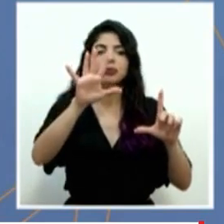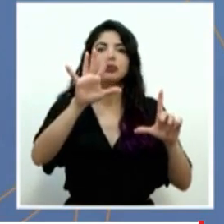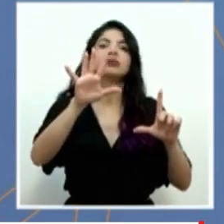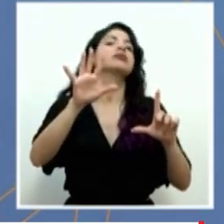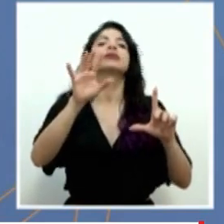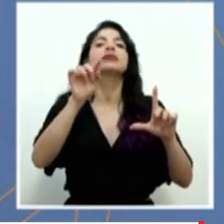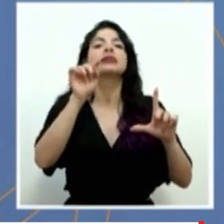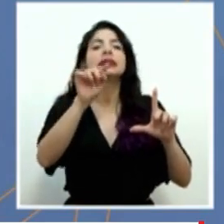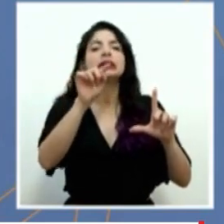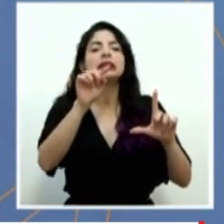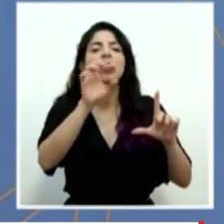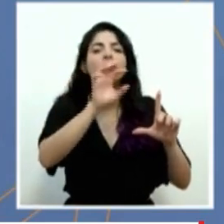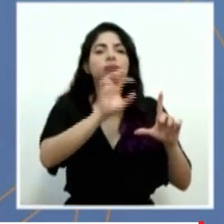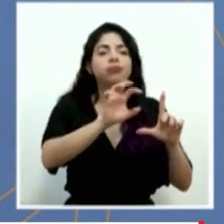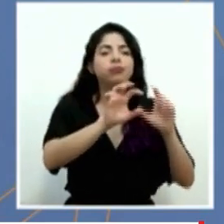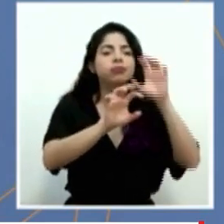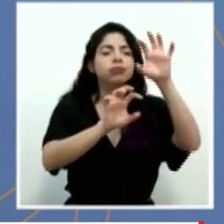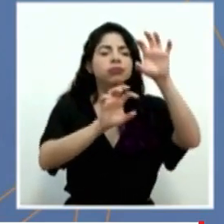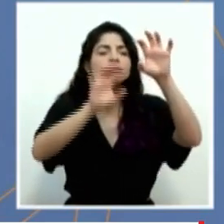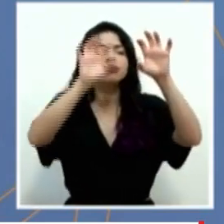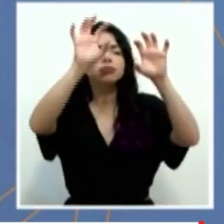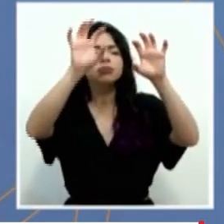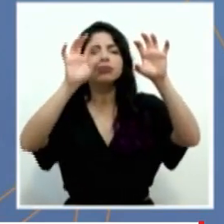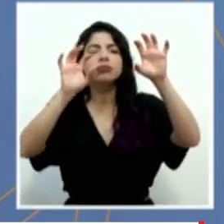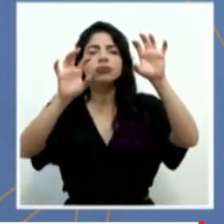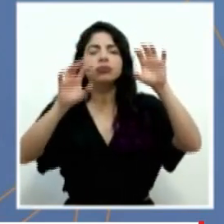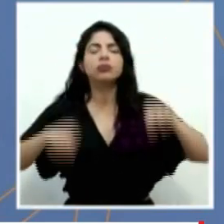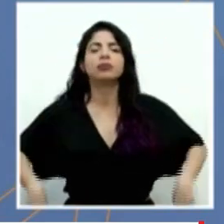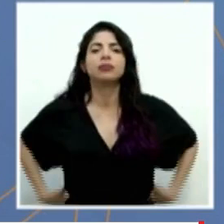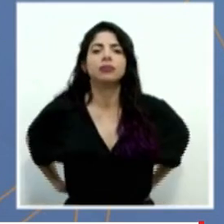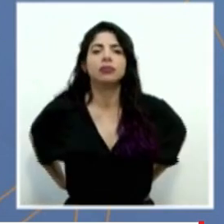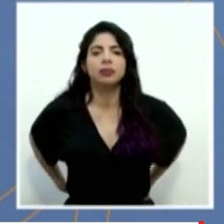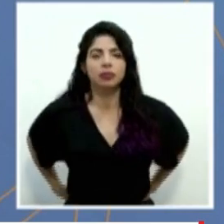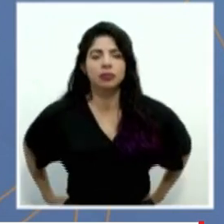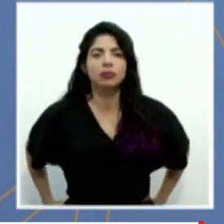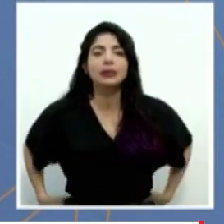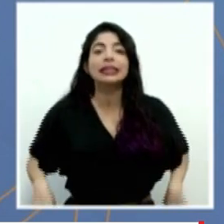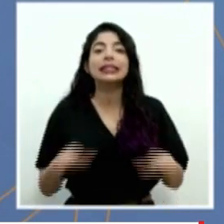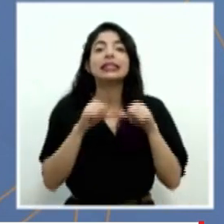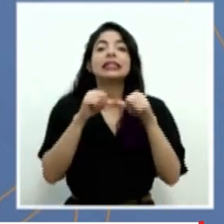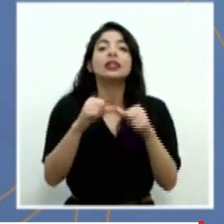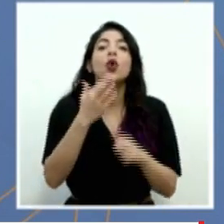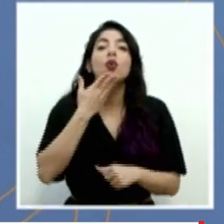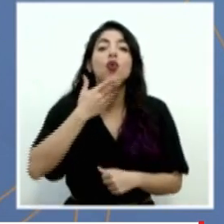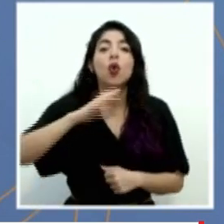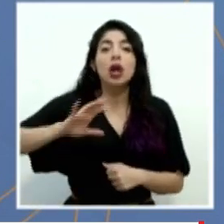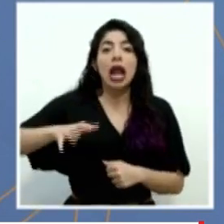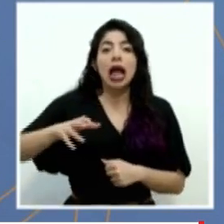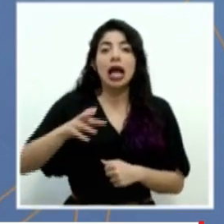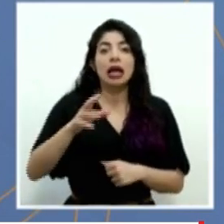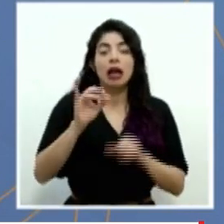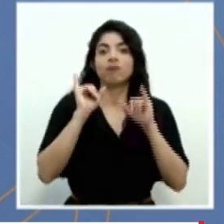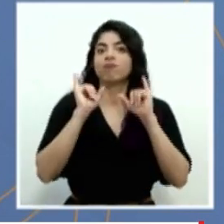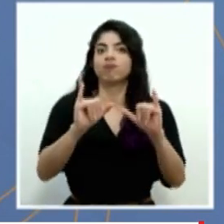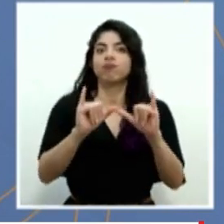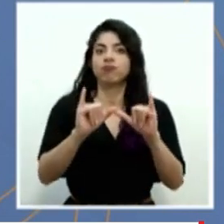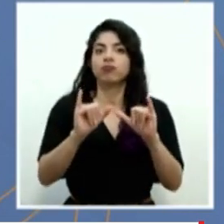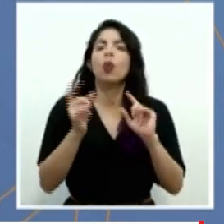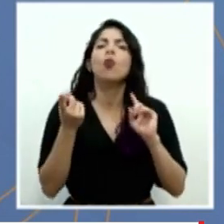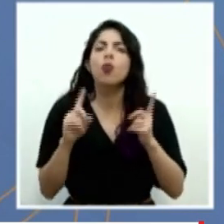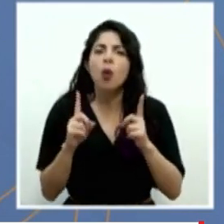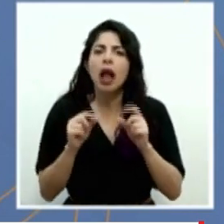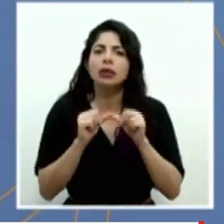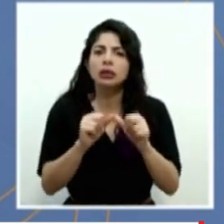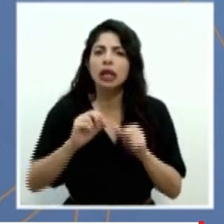los cantones que se mantendrían en alerta naranja y serían